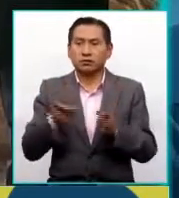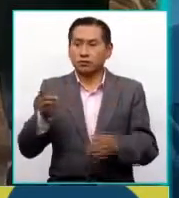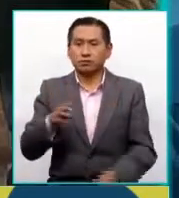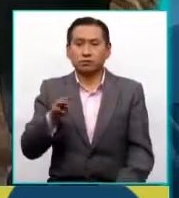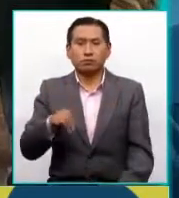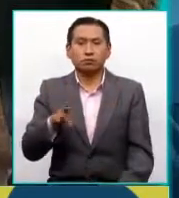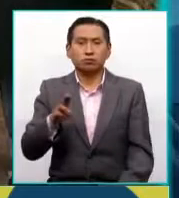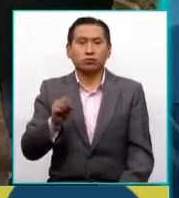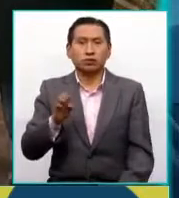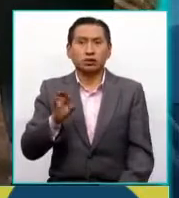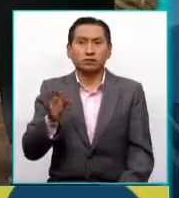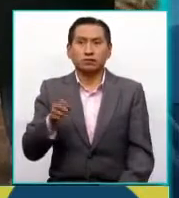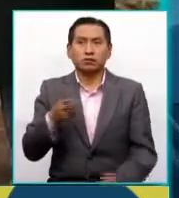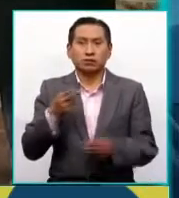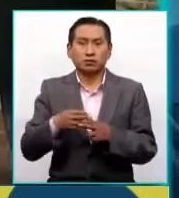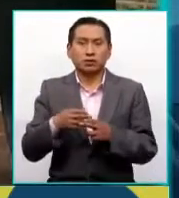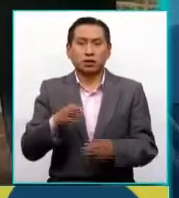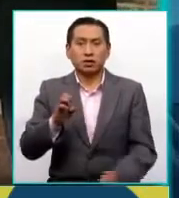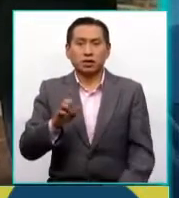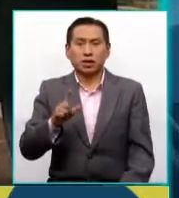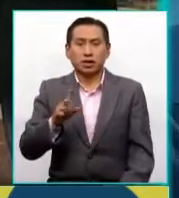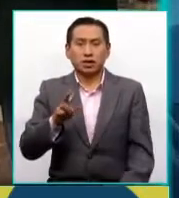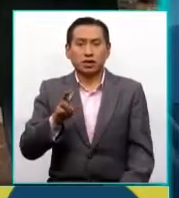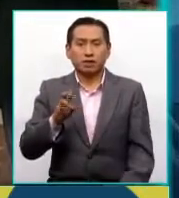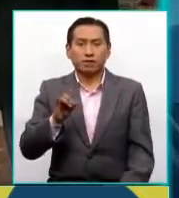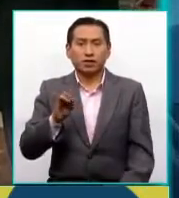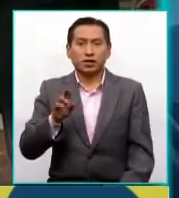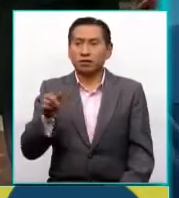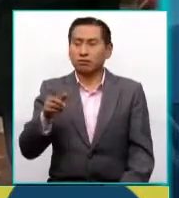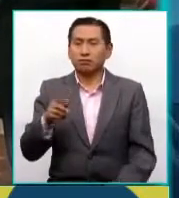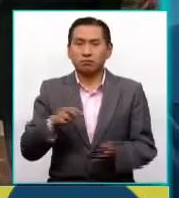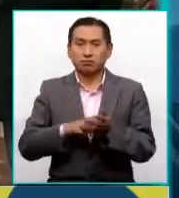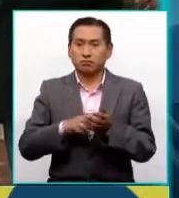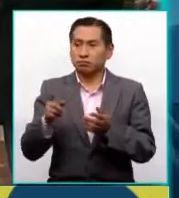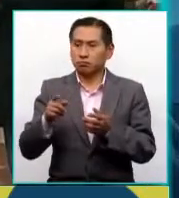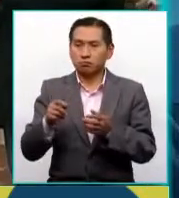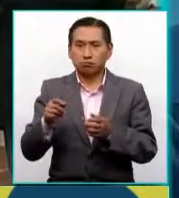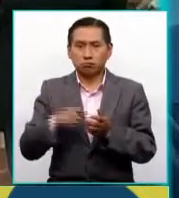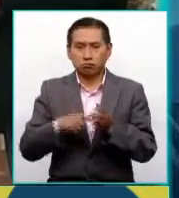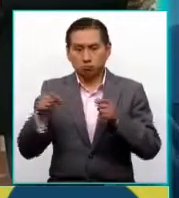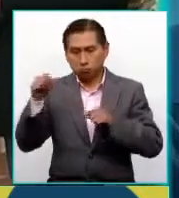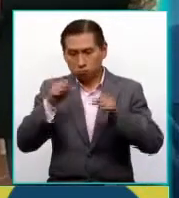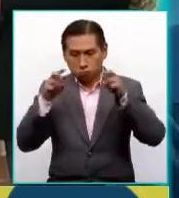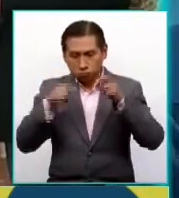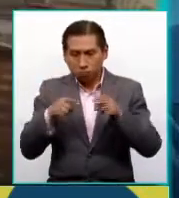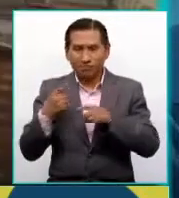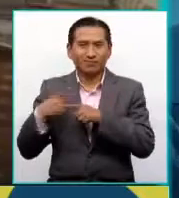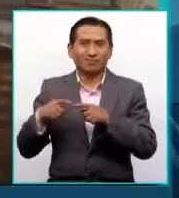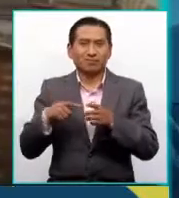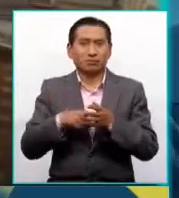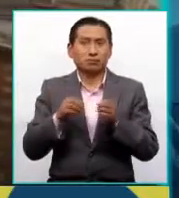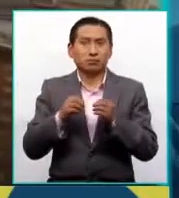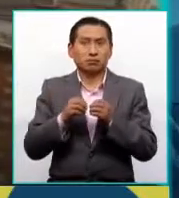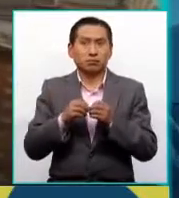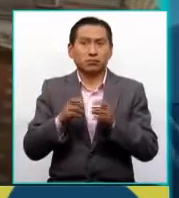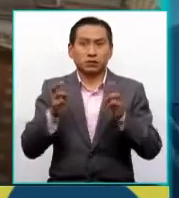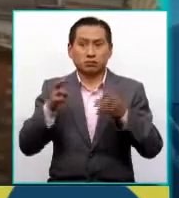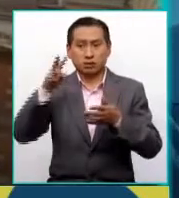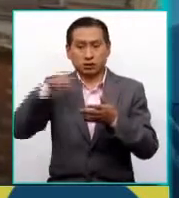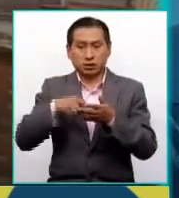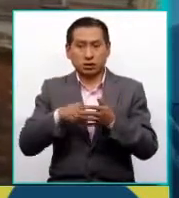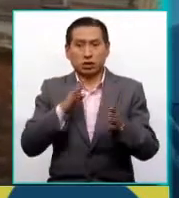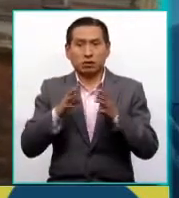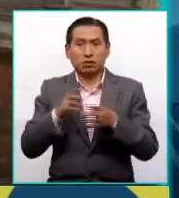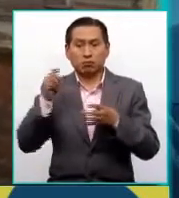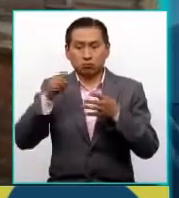MUSEF, Elvira Espejo Aica, con el tema de la ciencia del tejido en los Andes. Entonces vamos a estar abordando el tema de la lectura